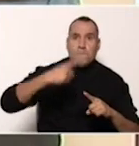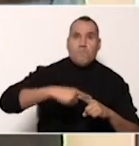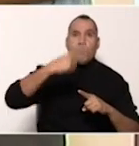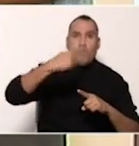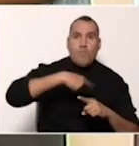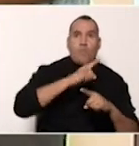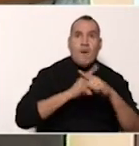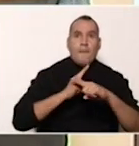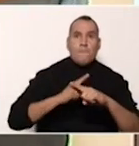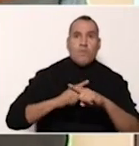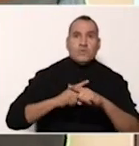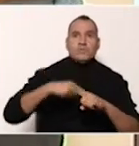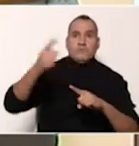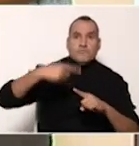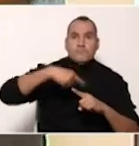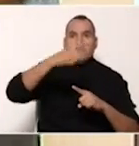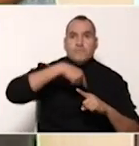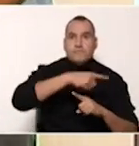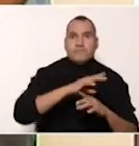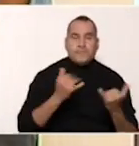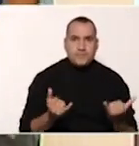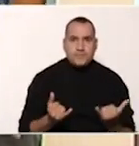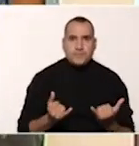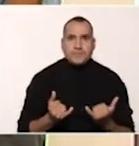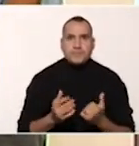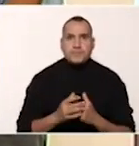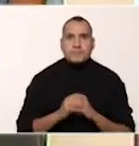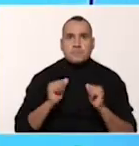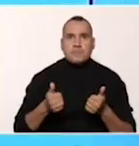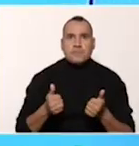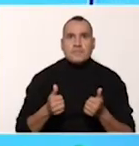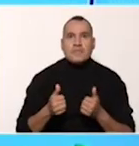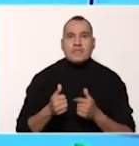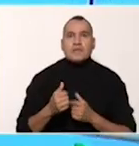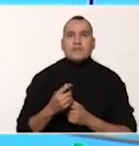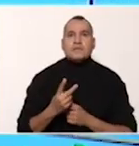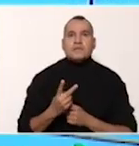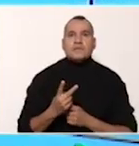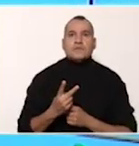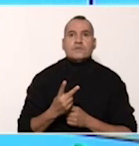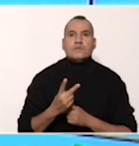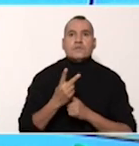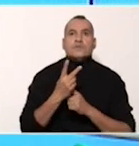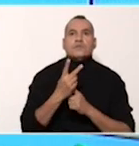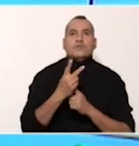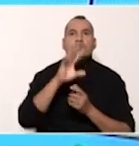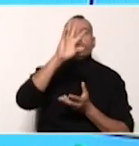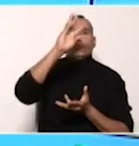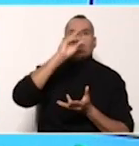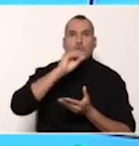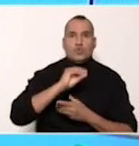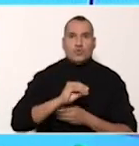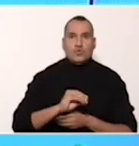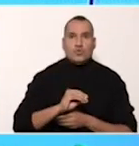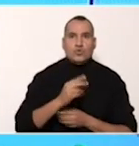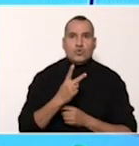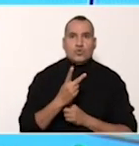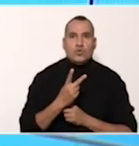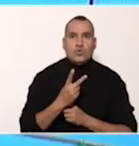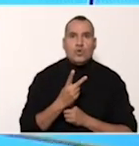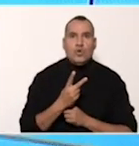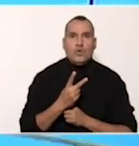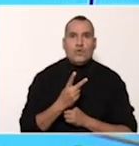términos. Comenzamos el método de Ruffini. Este 2, primer término, lo copio y lo bajo y lo pongo aquí